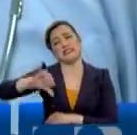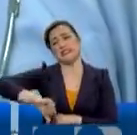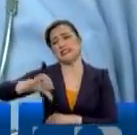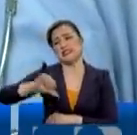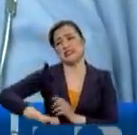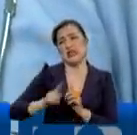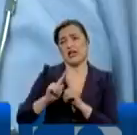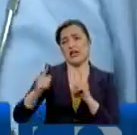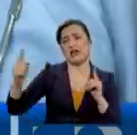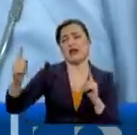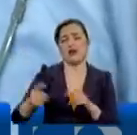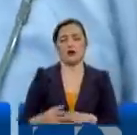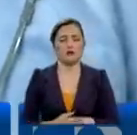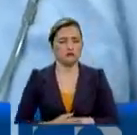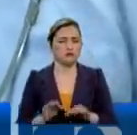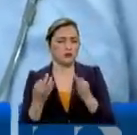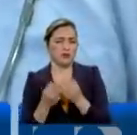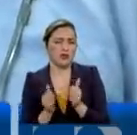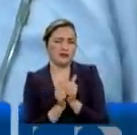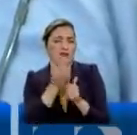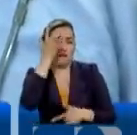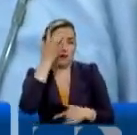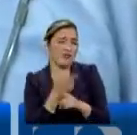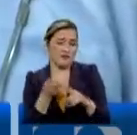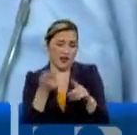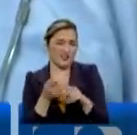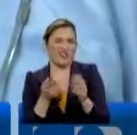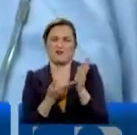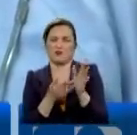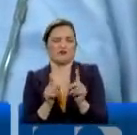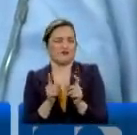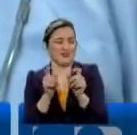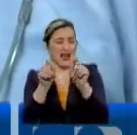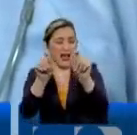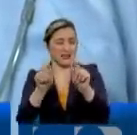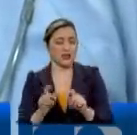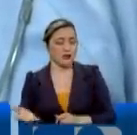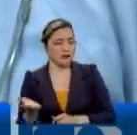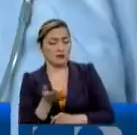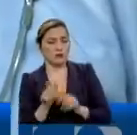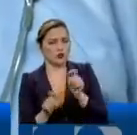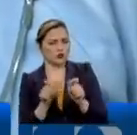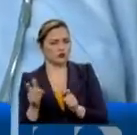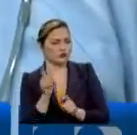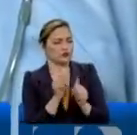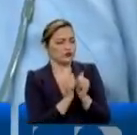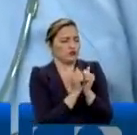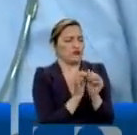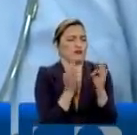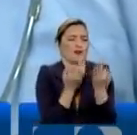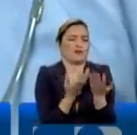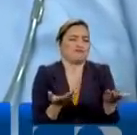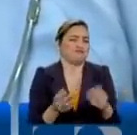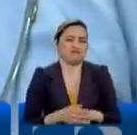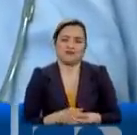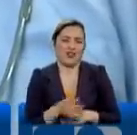lejos, tan distantes. No es como otras enfermedades que, bueno, cuando los padecimientos ya son graves pueden estar al lado de sus familiares,